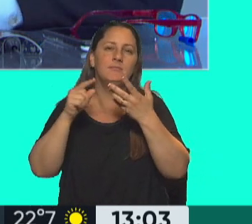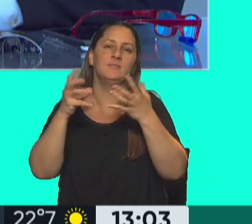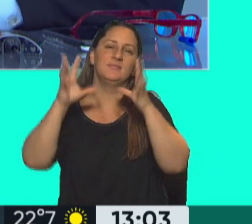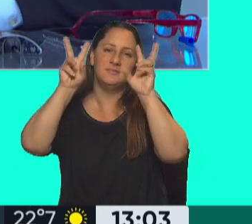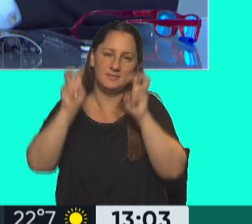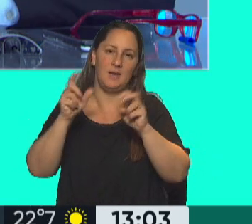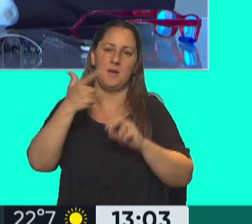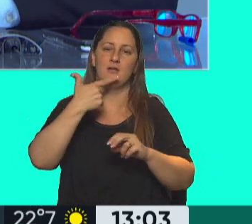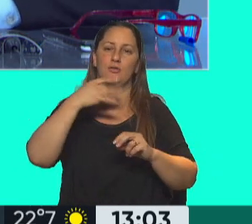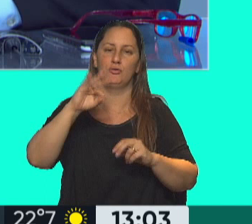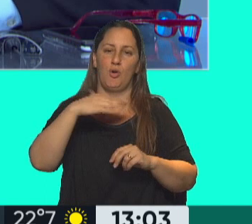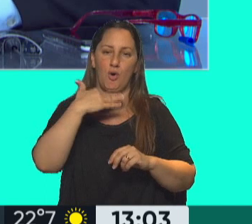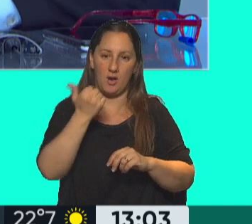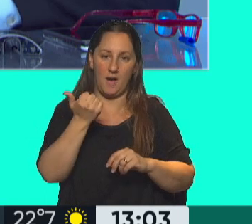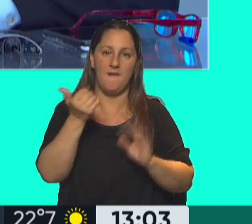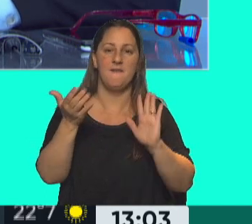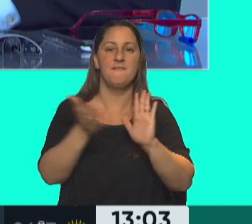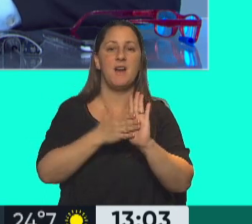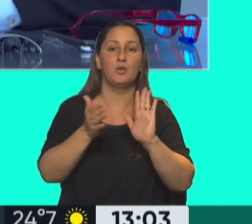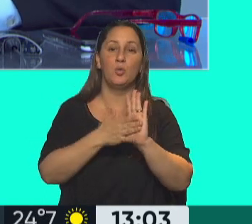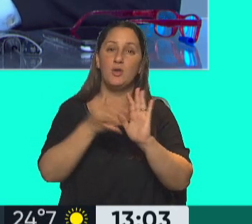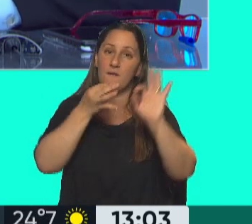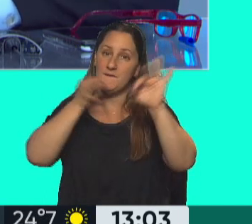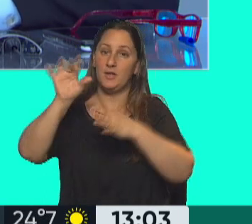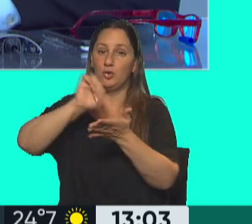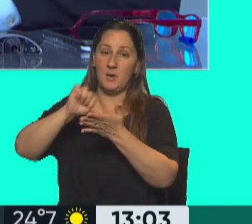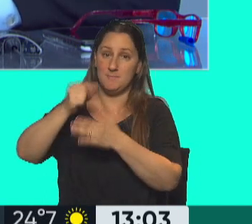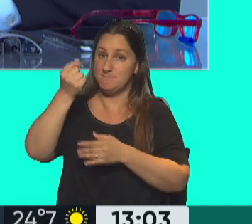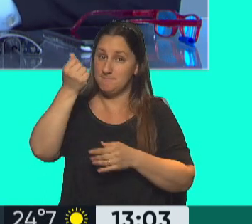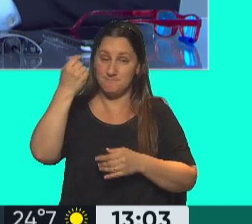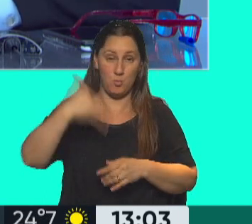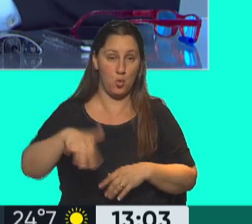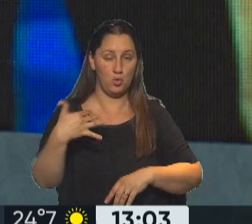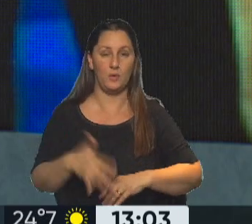sojero. Expeller de soja, subfacturación de exportaciones y por cifras importantes. Gracias, Rulo.